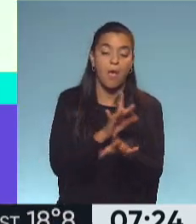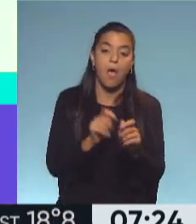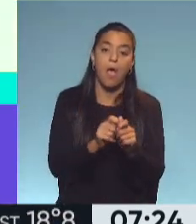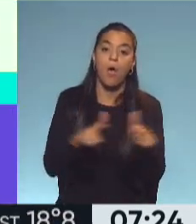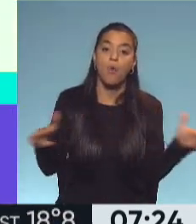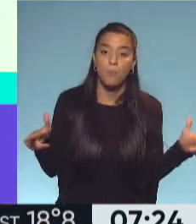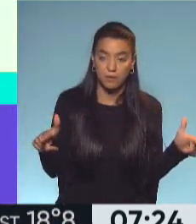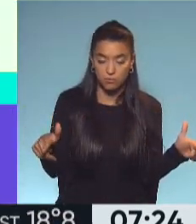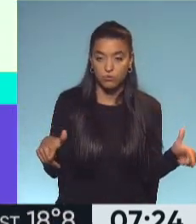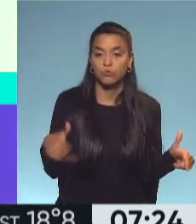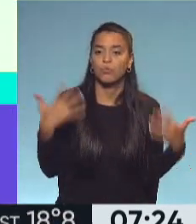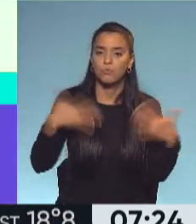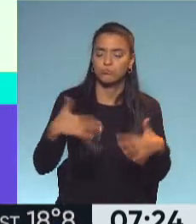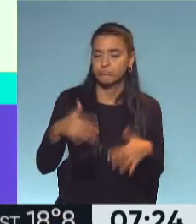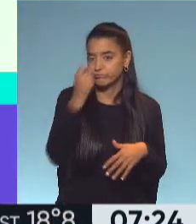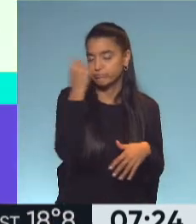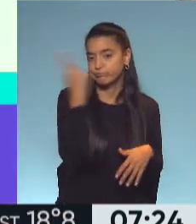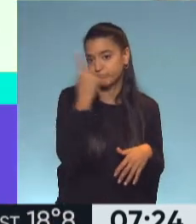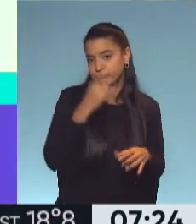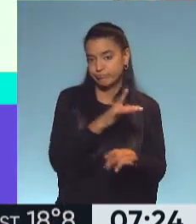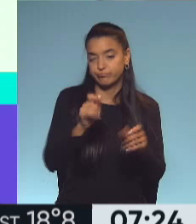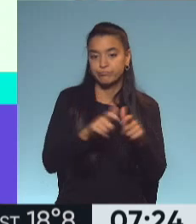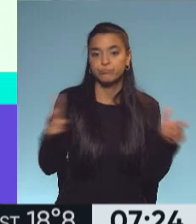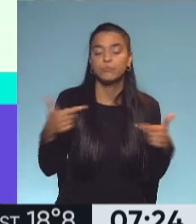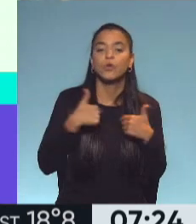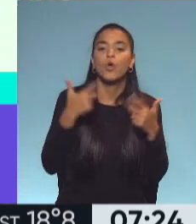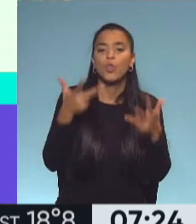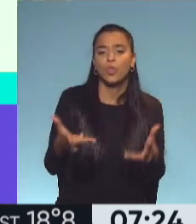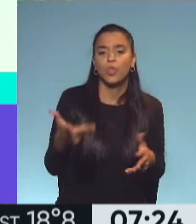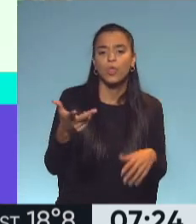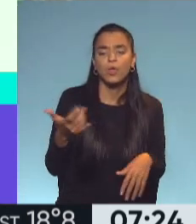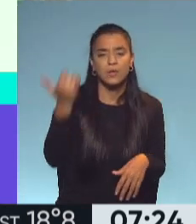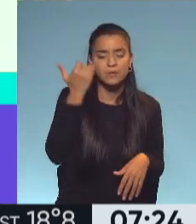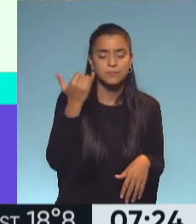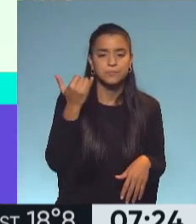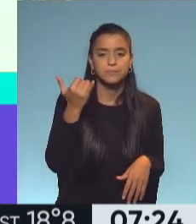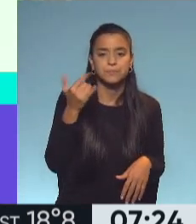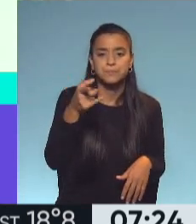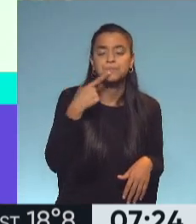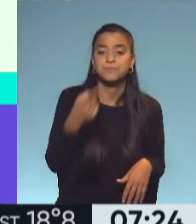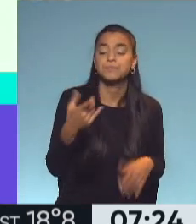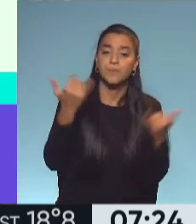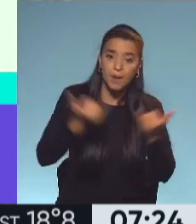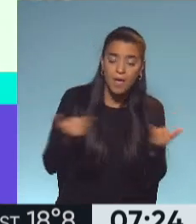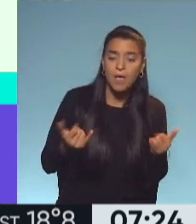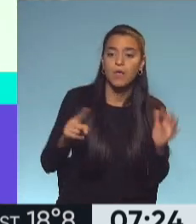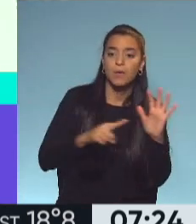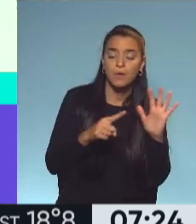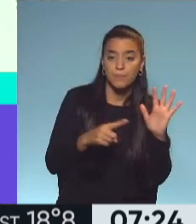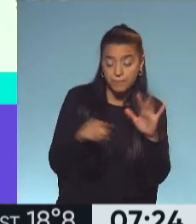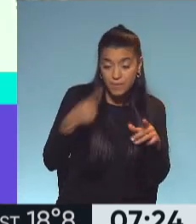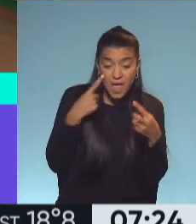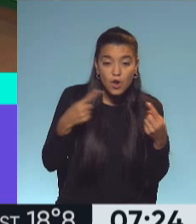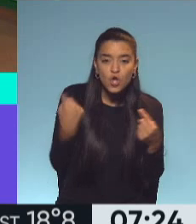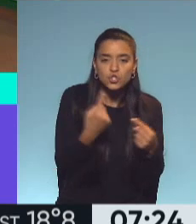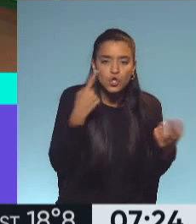aumento de tanta vertiginosidad de casos. Lo que digo, quiero decir con esto, es que encontramos esta ciudad porque hicimos el estudio, porque